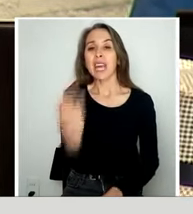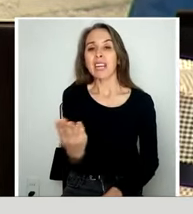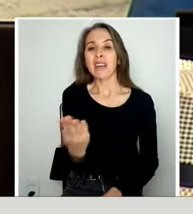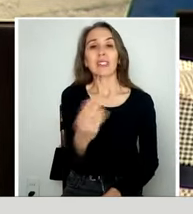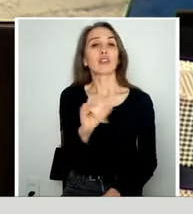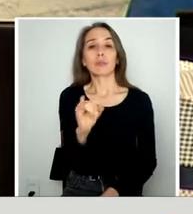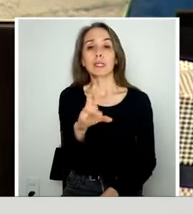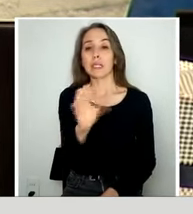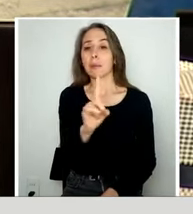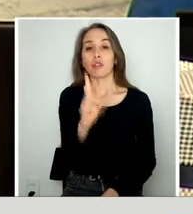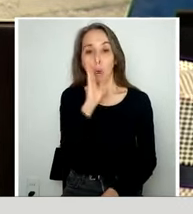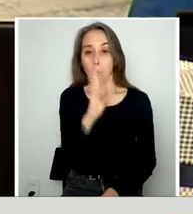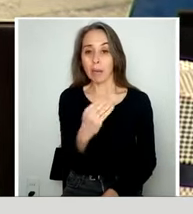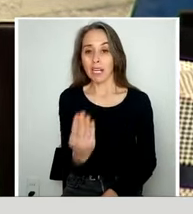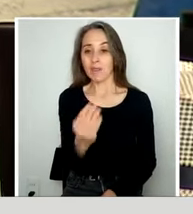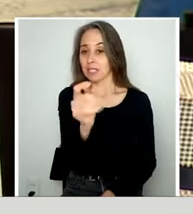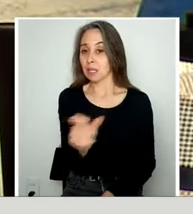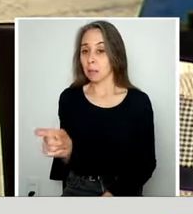nadie